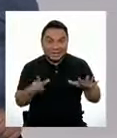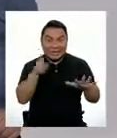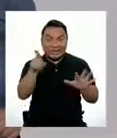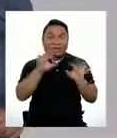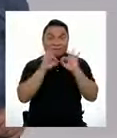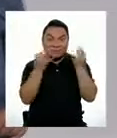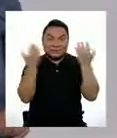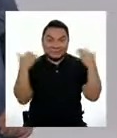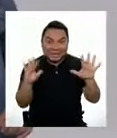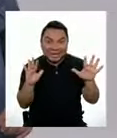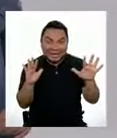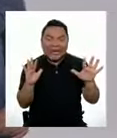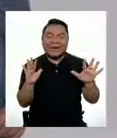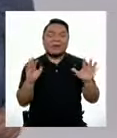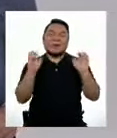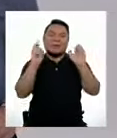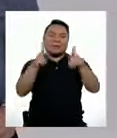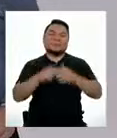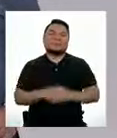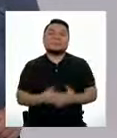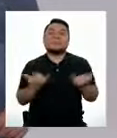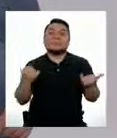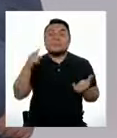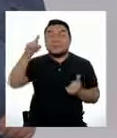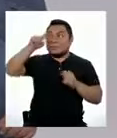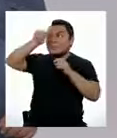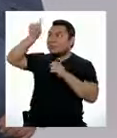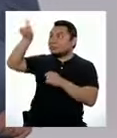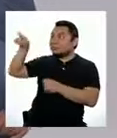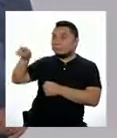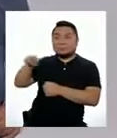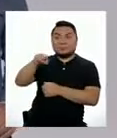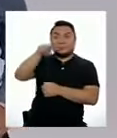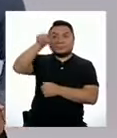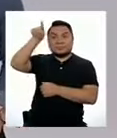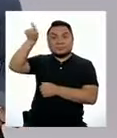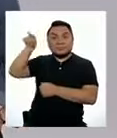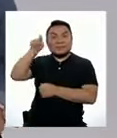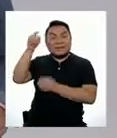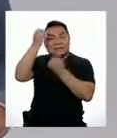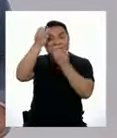tus familiares? Muy bien, el gráfico circular nos mostró que la